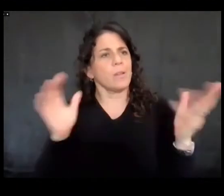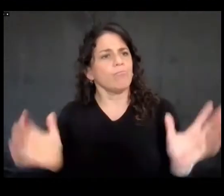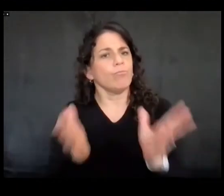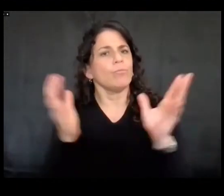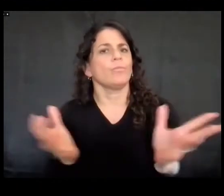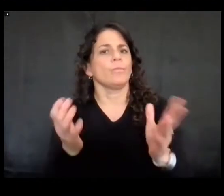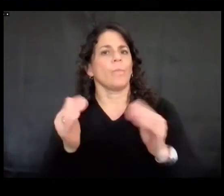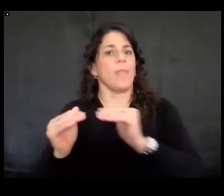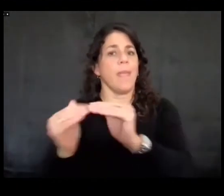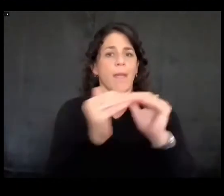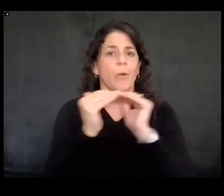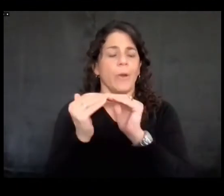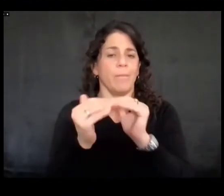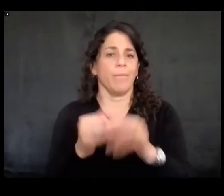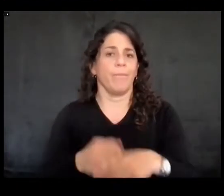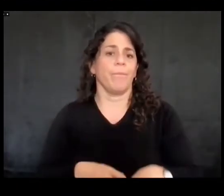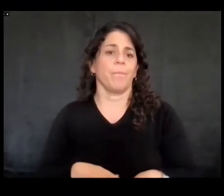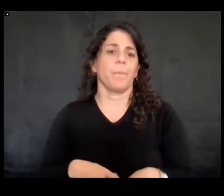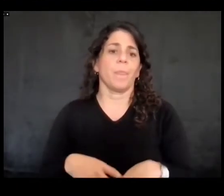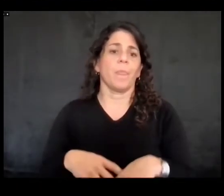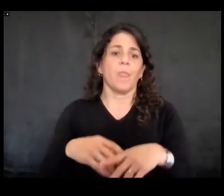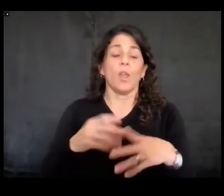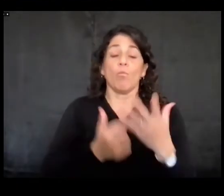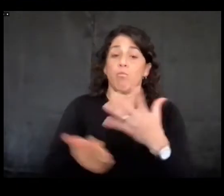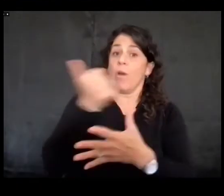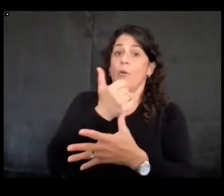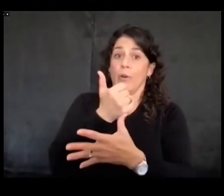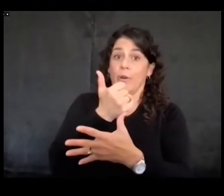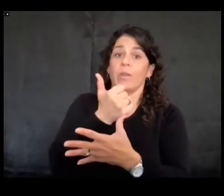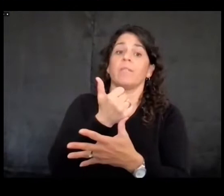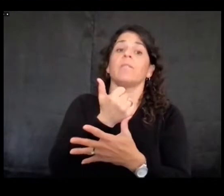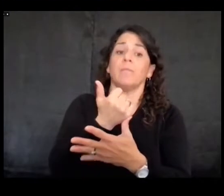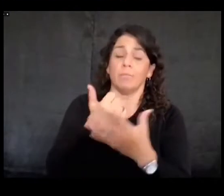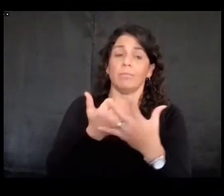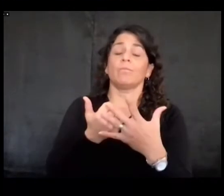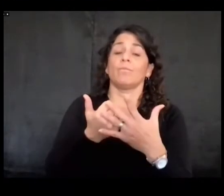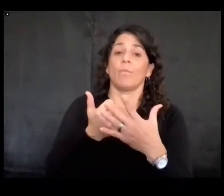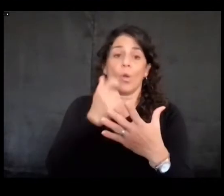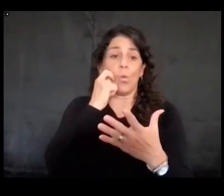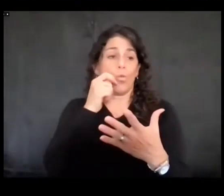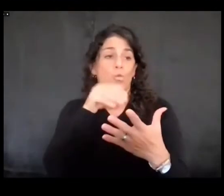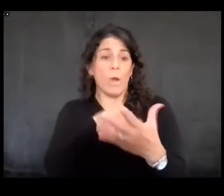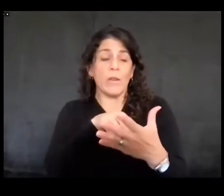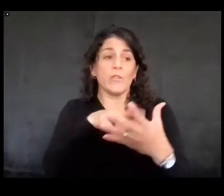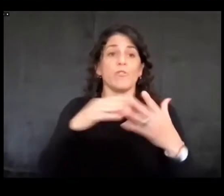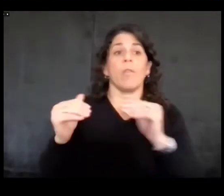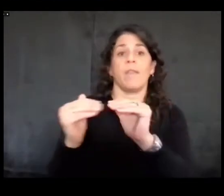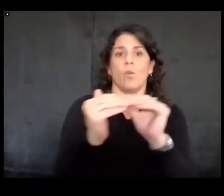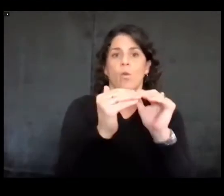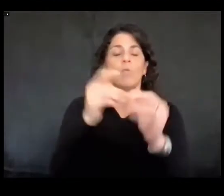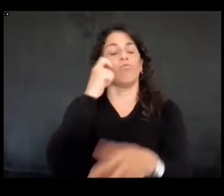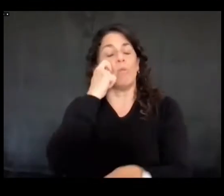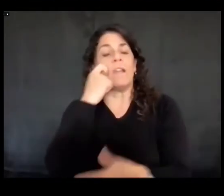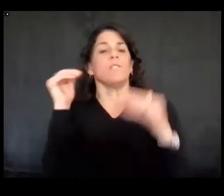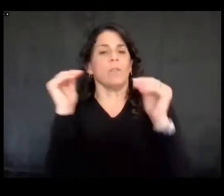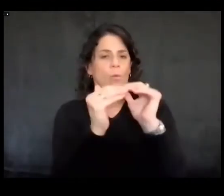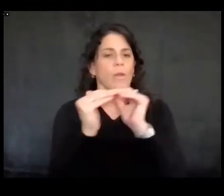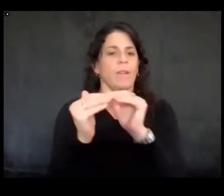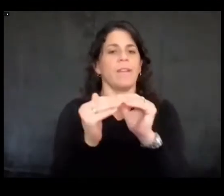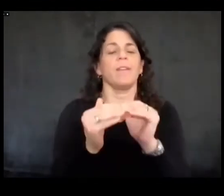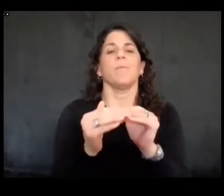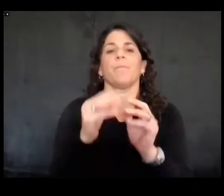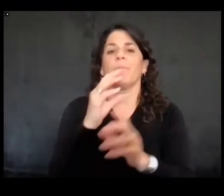para lograr equidad racial darle prioridad a para la equidad económica